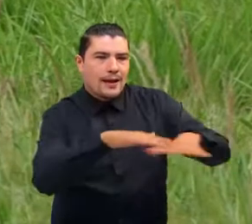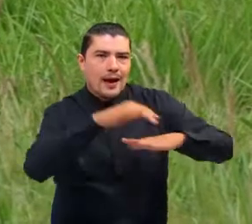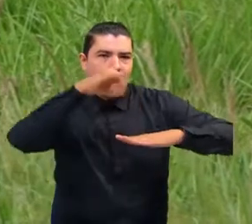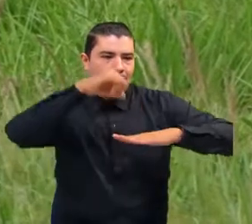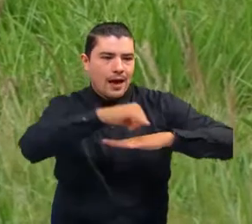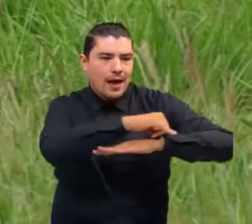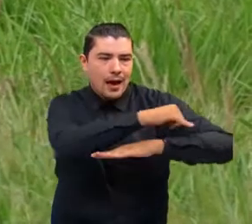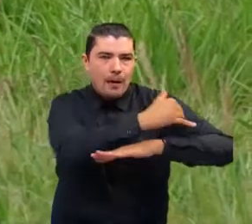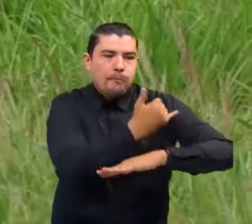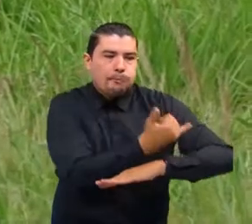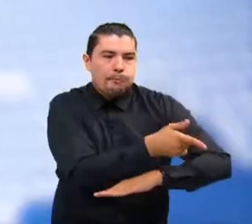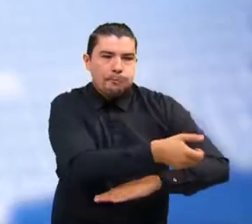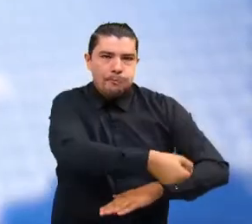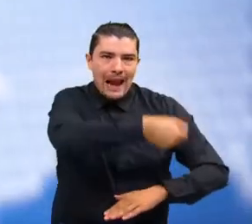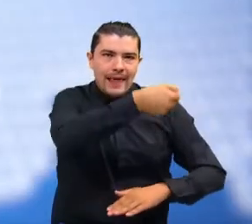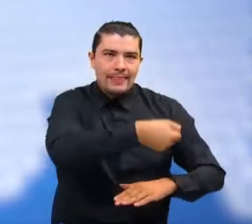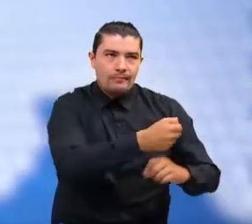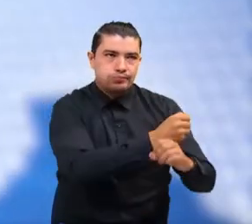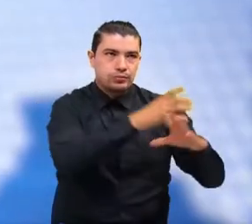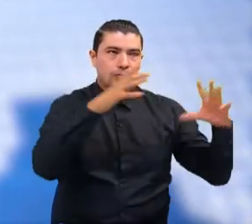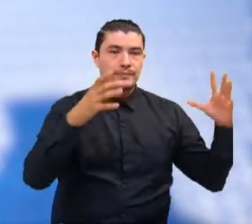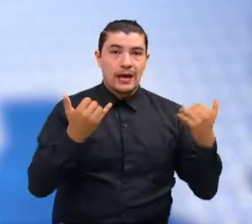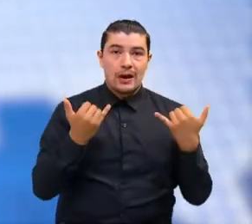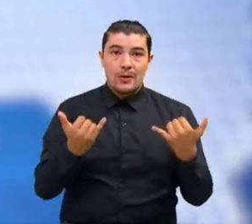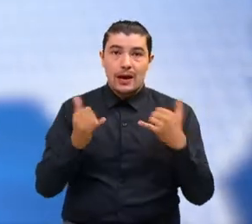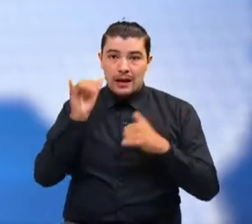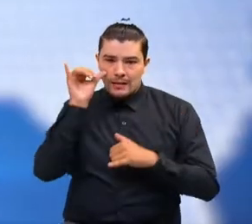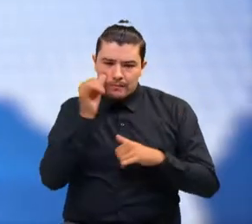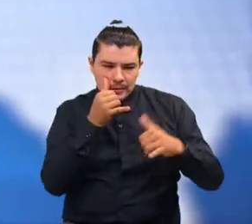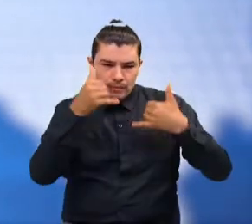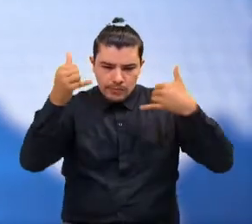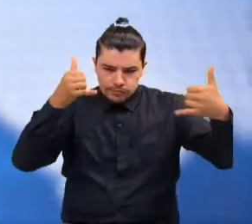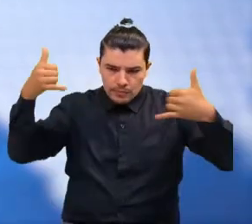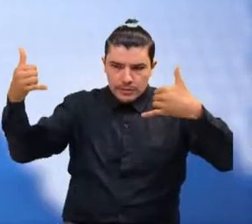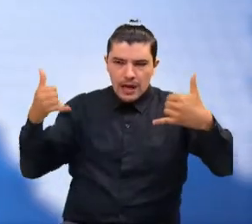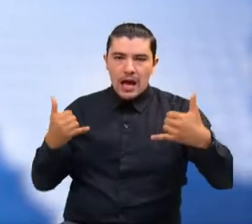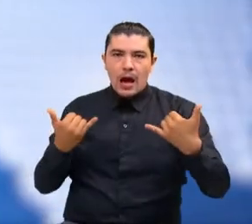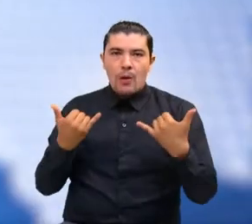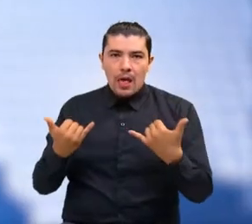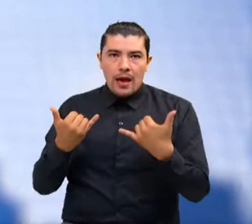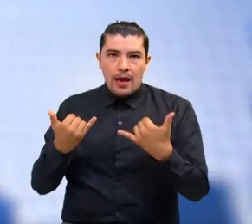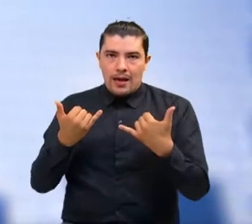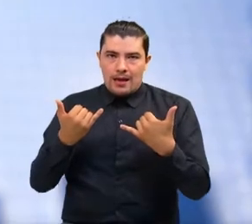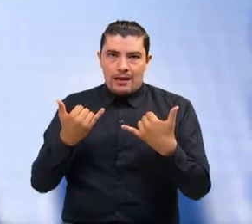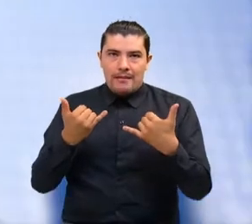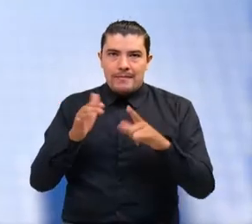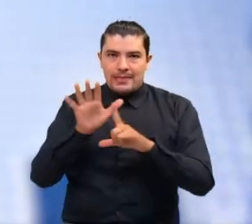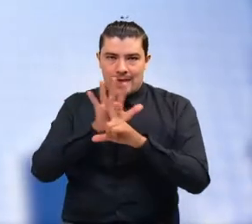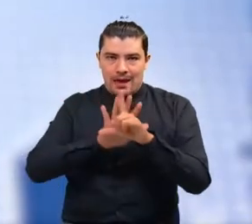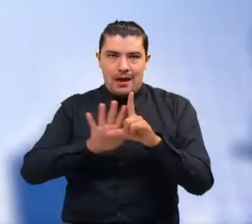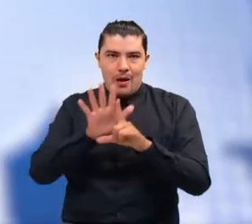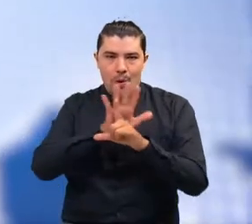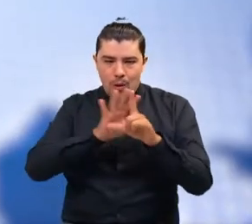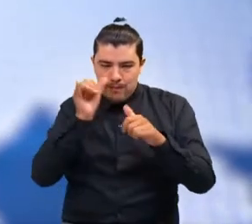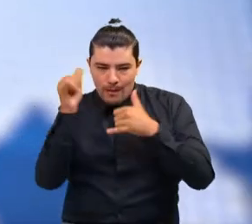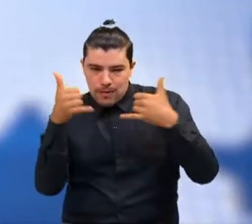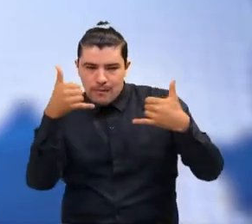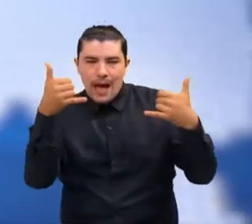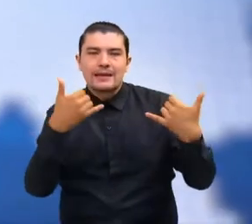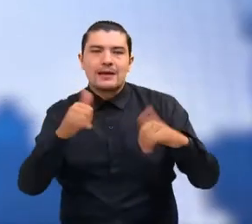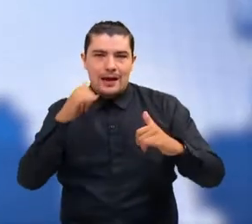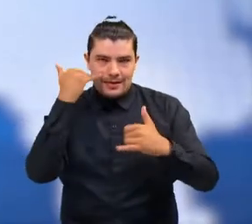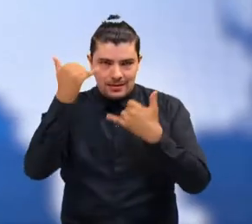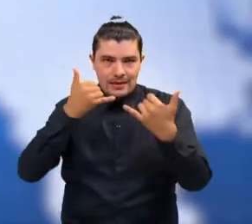de las fuentes humanas y de cámaras de seguridad, las autoridades han construido los retratos hablados de los presuntos